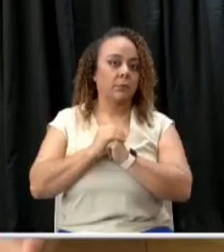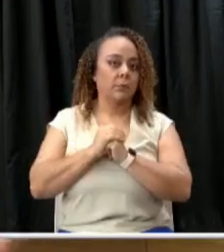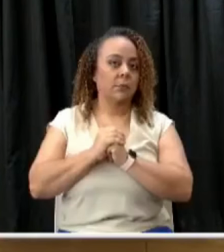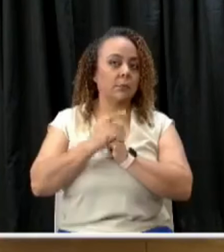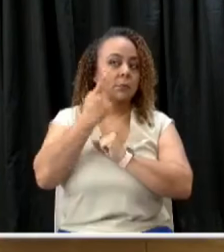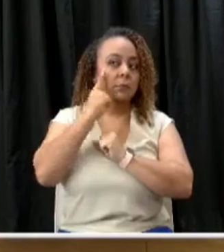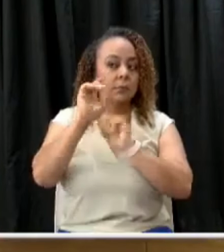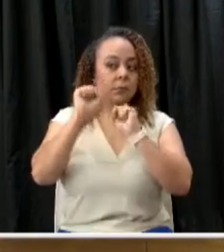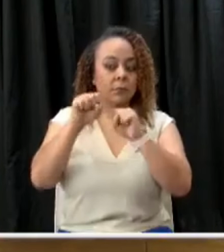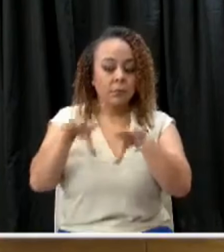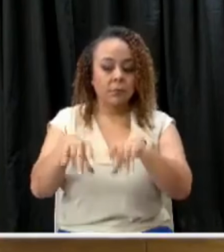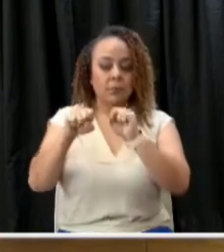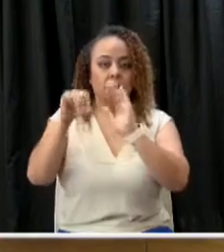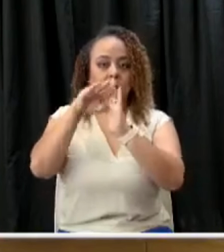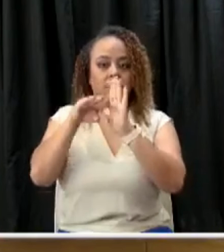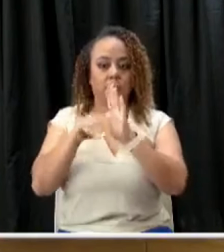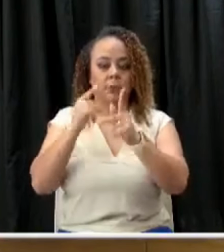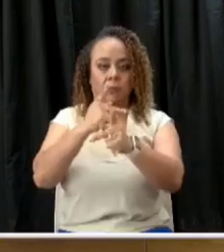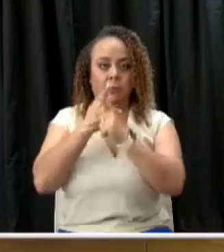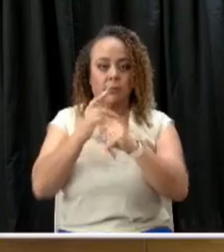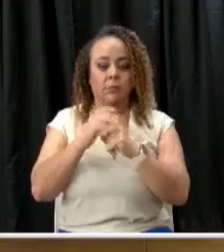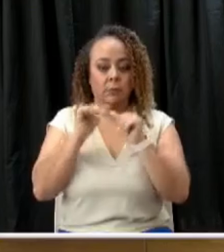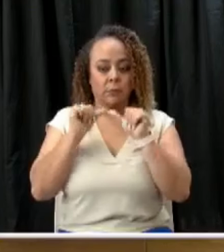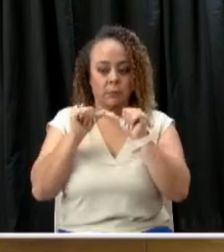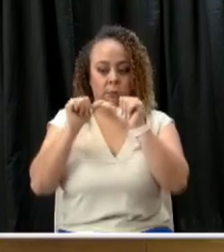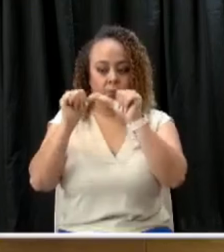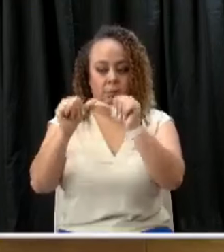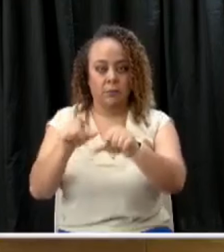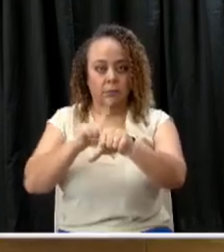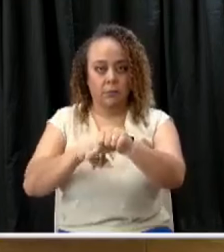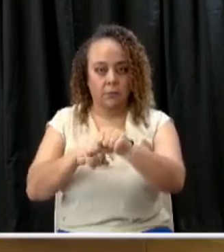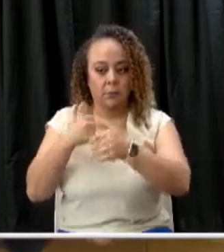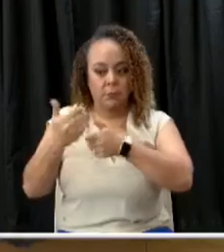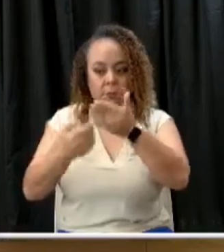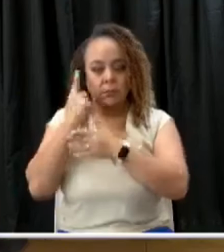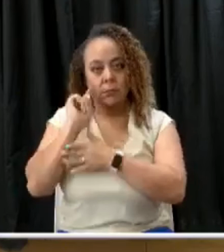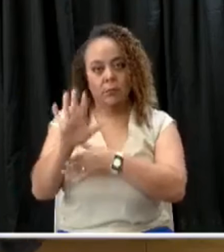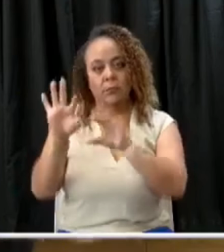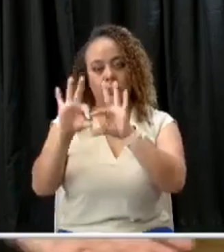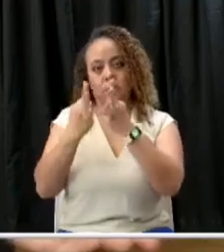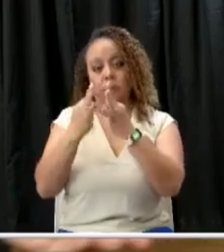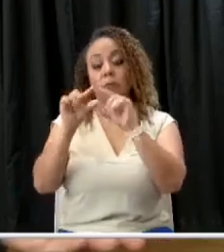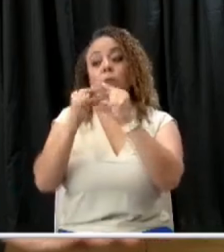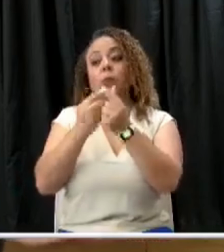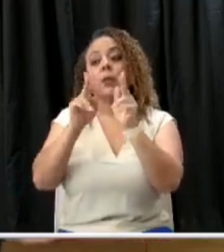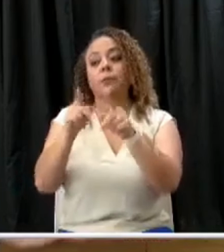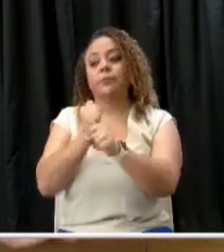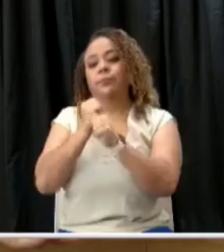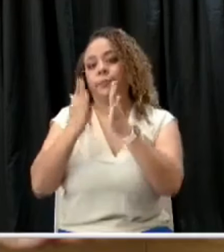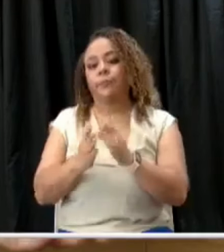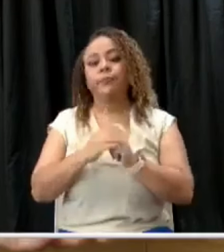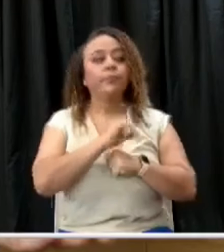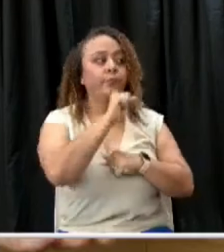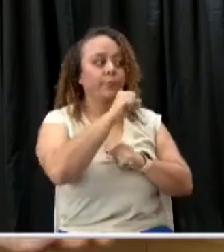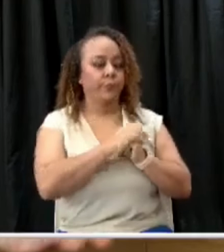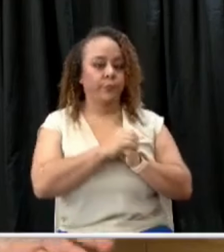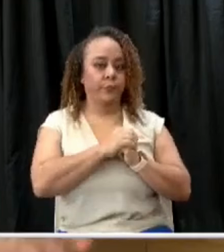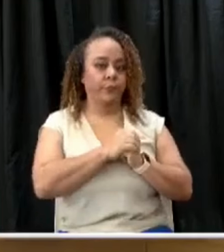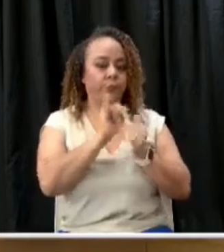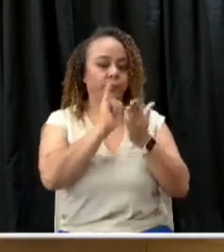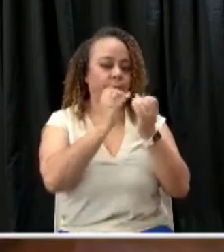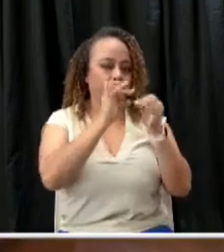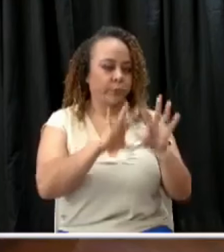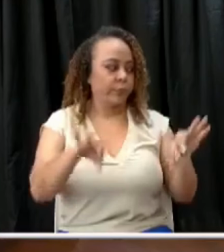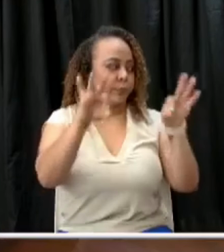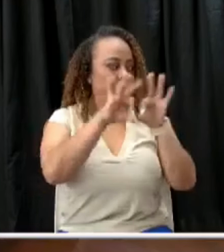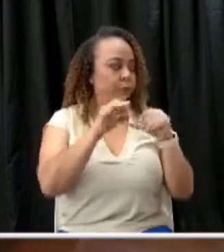para tomar las medidas de prevención sostenibles en el tiempo para su grupo de personas trabajadoras. Sí, no, eso es